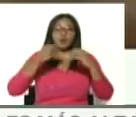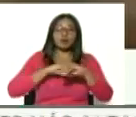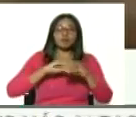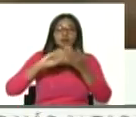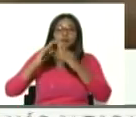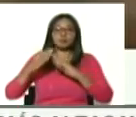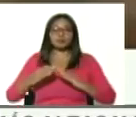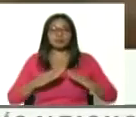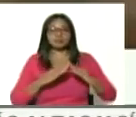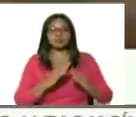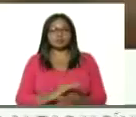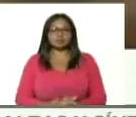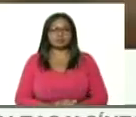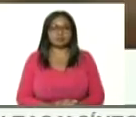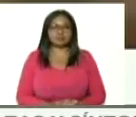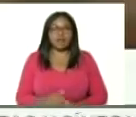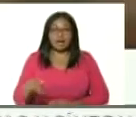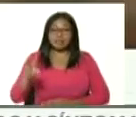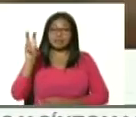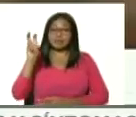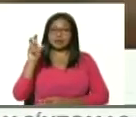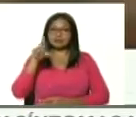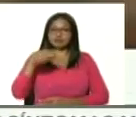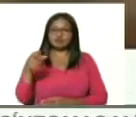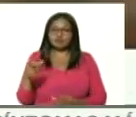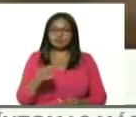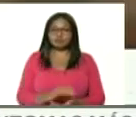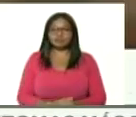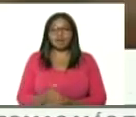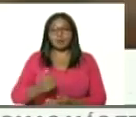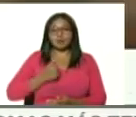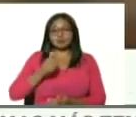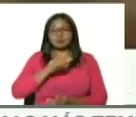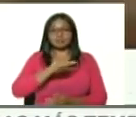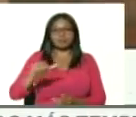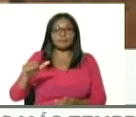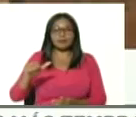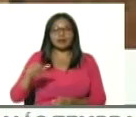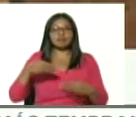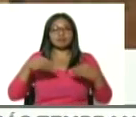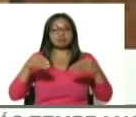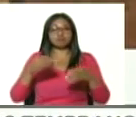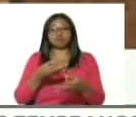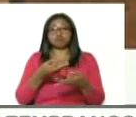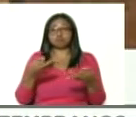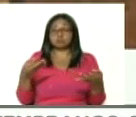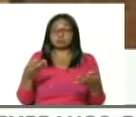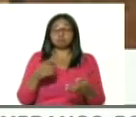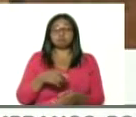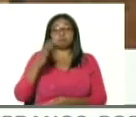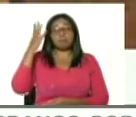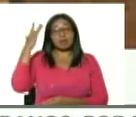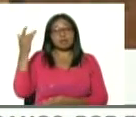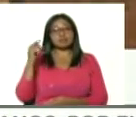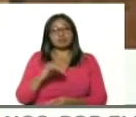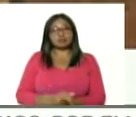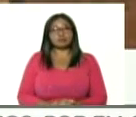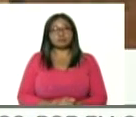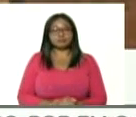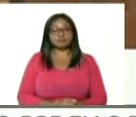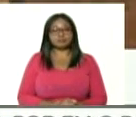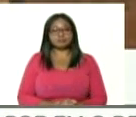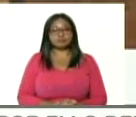Importante decir también que este viernes. Este viernes, aprovechando la semana de flexibilización, presidente. Bueno, imagínate tú, ha dado un